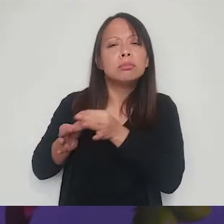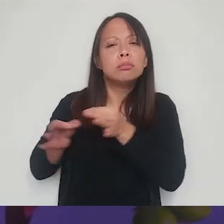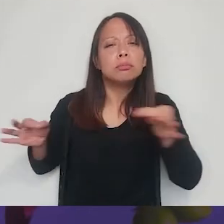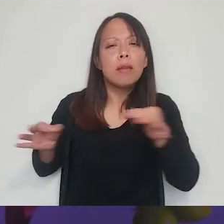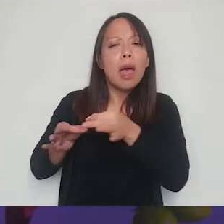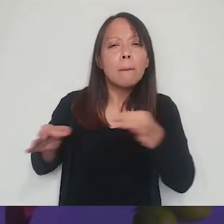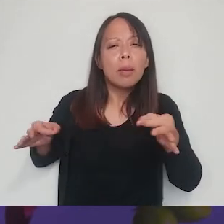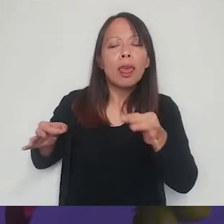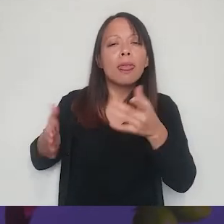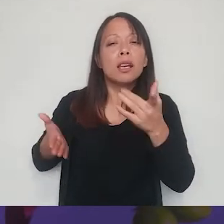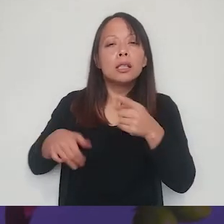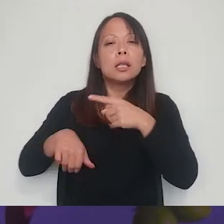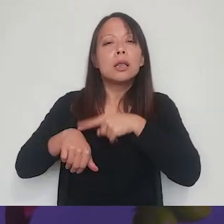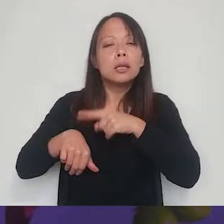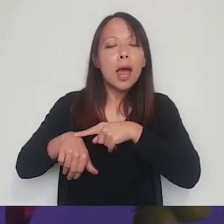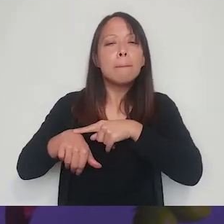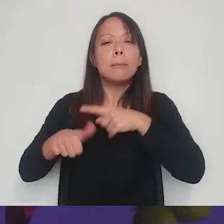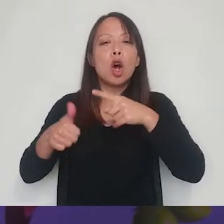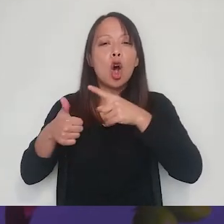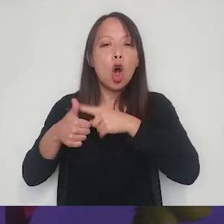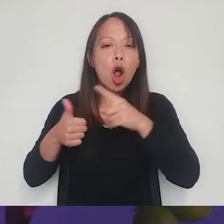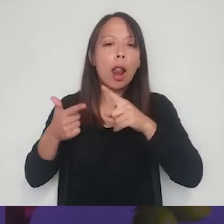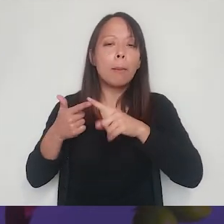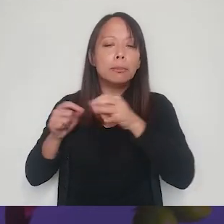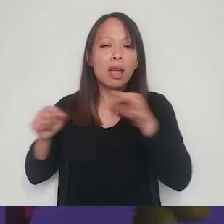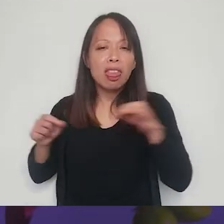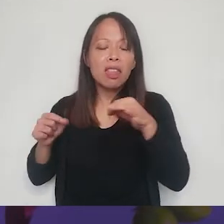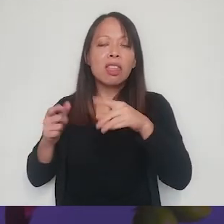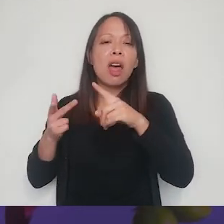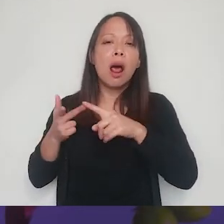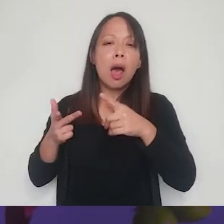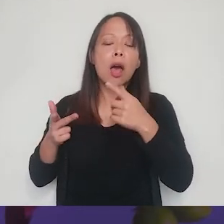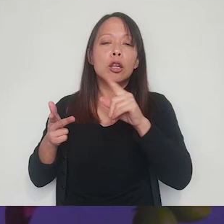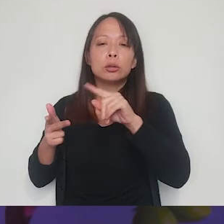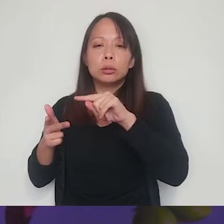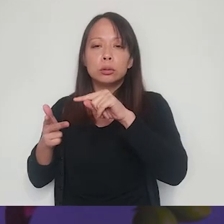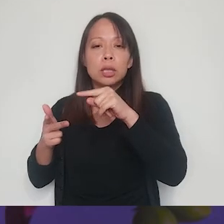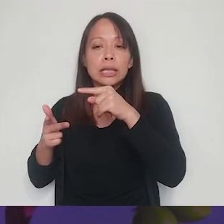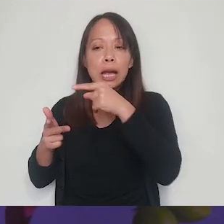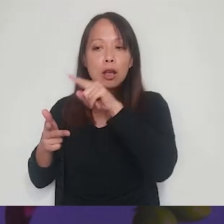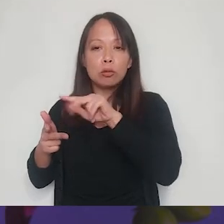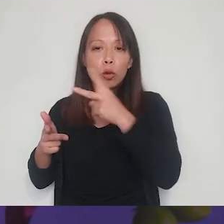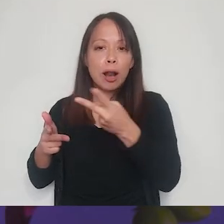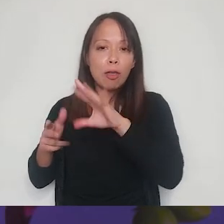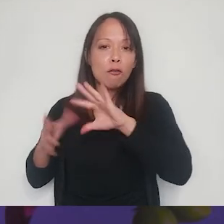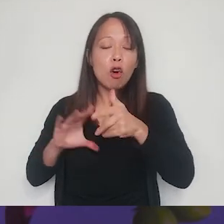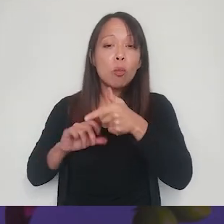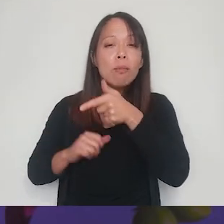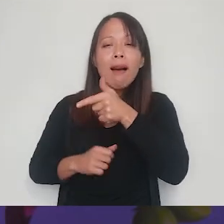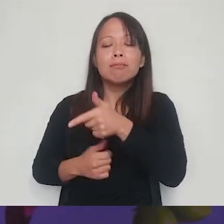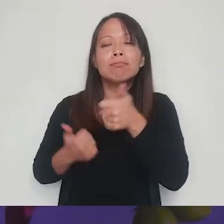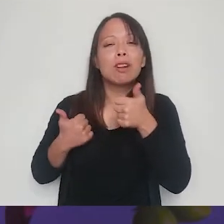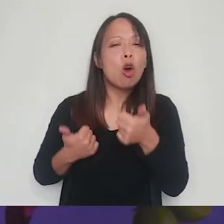uno mide la ganancia de peso a través del tiempo, en este caso con valproico y el oligonucleótido